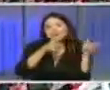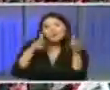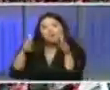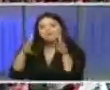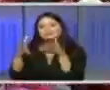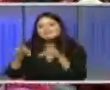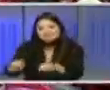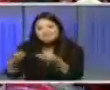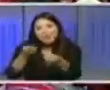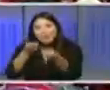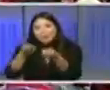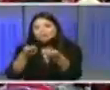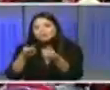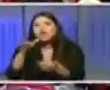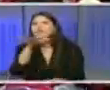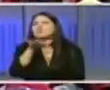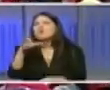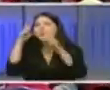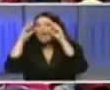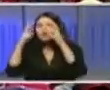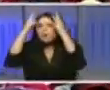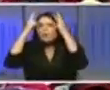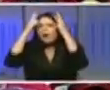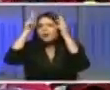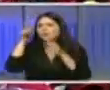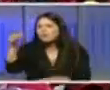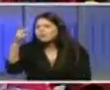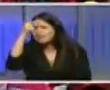¿Y dónde están los Ramos Alouk de Irak?